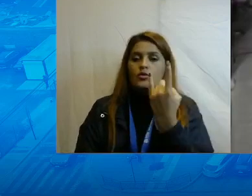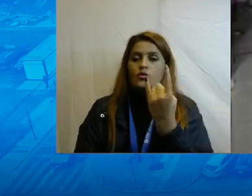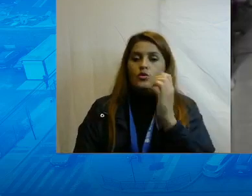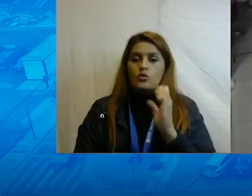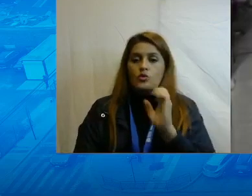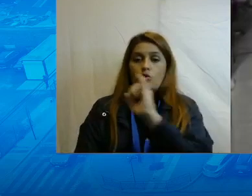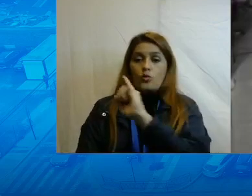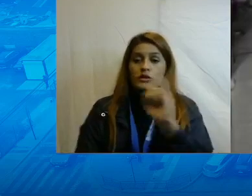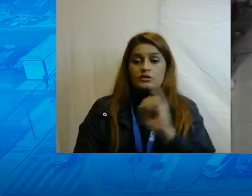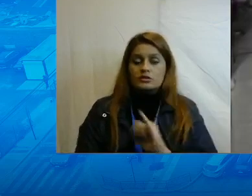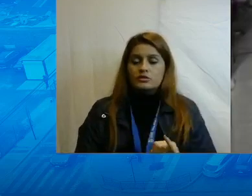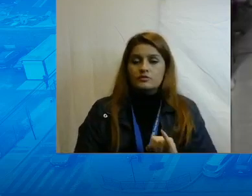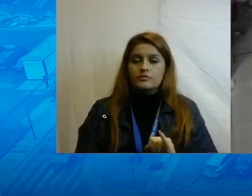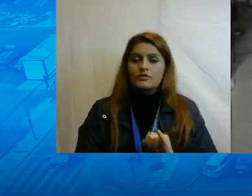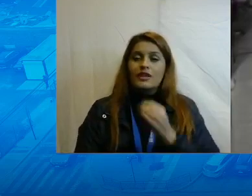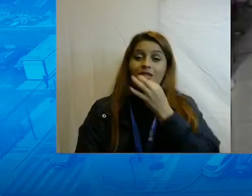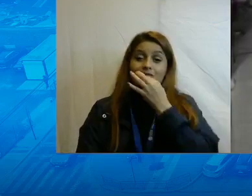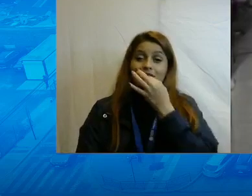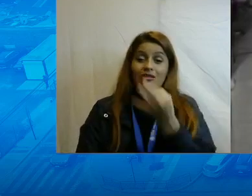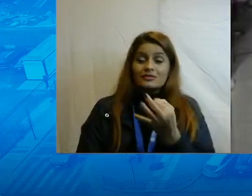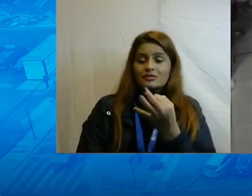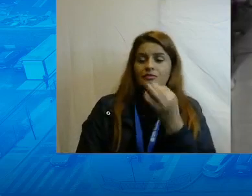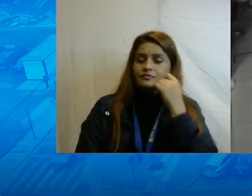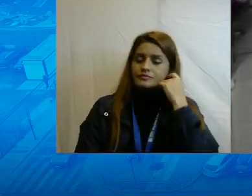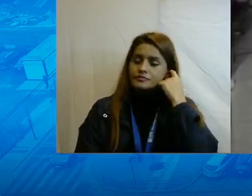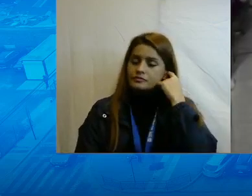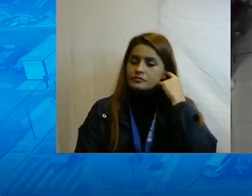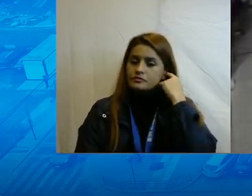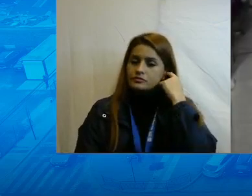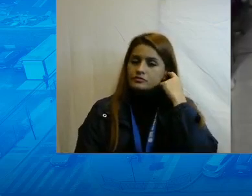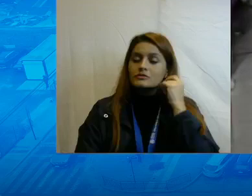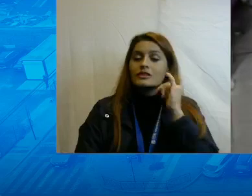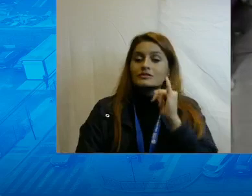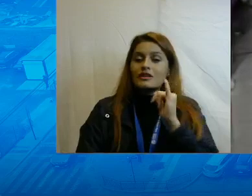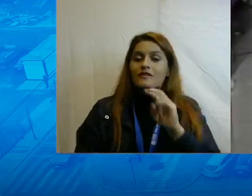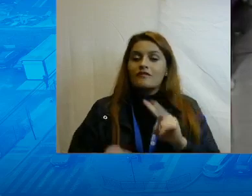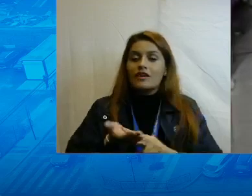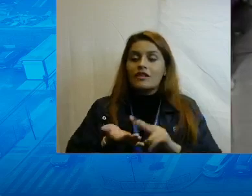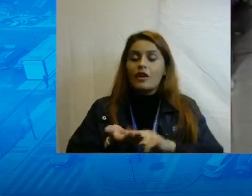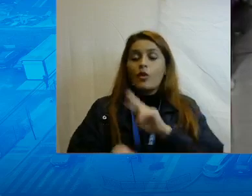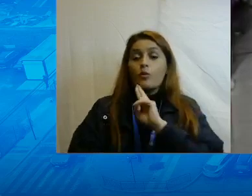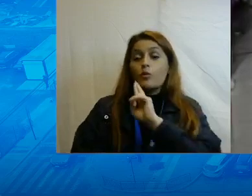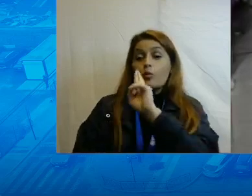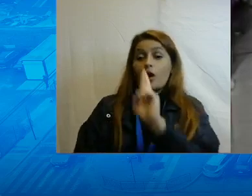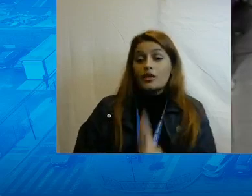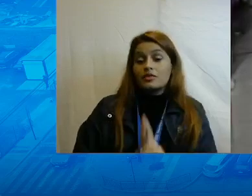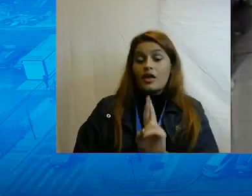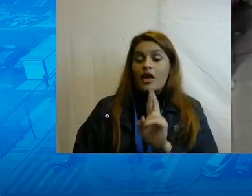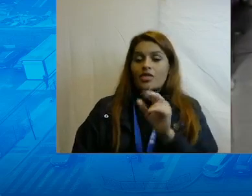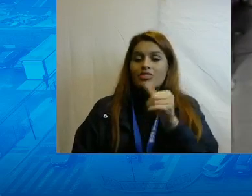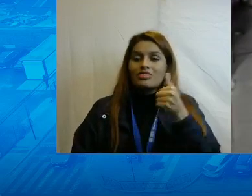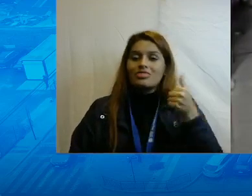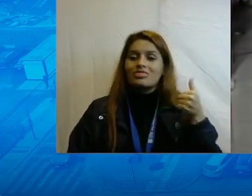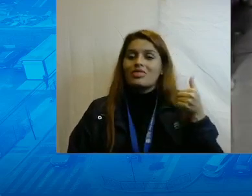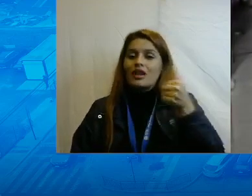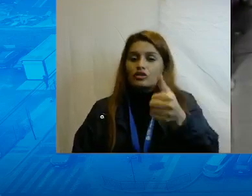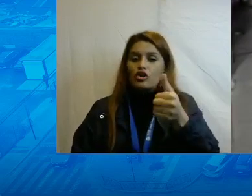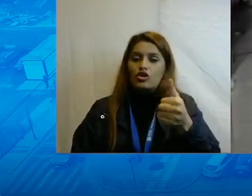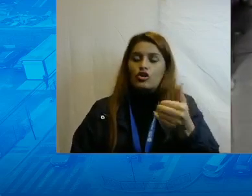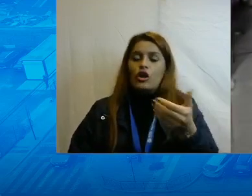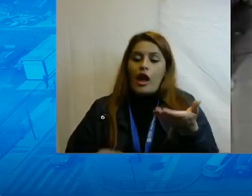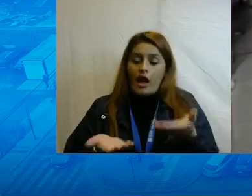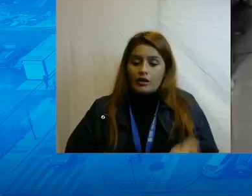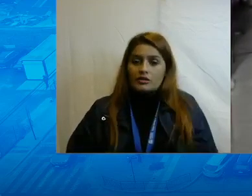Gracias. Bueno, a propósito de lo que plantea el colega, sí, yo creo que se da la respuesta del director, porque estamos consejo, pero